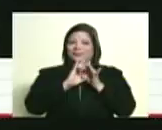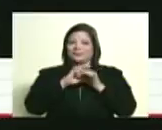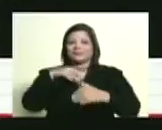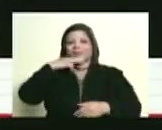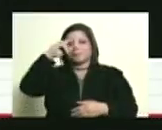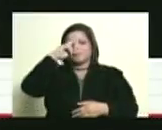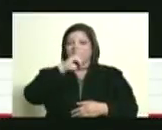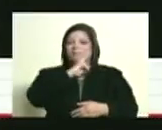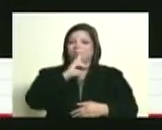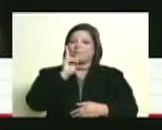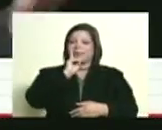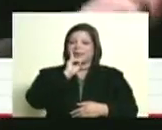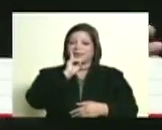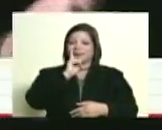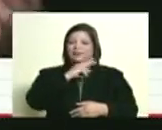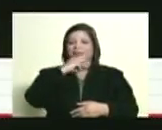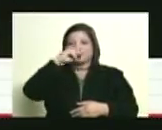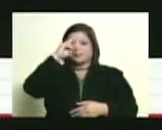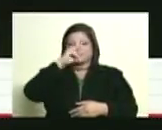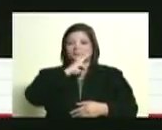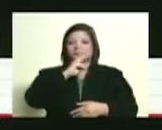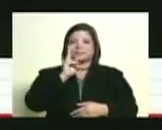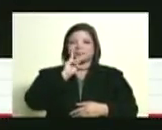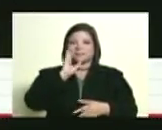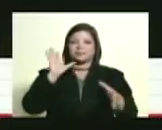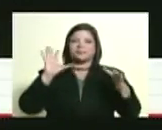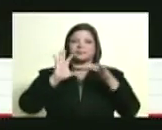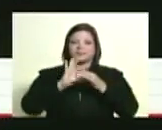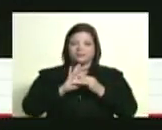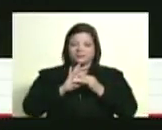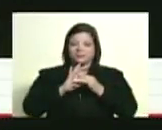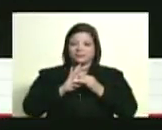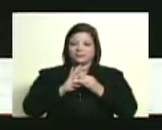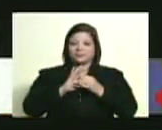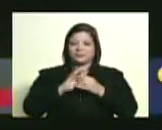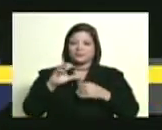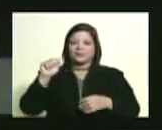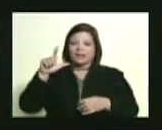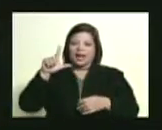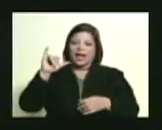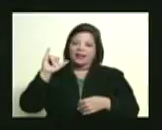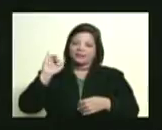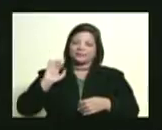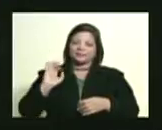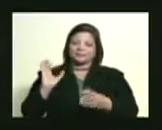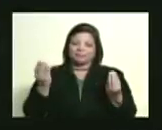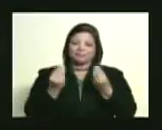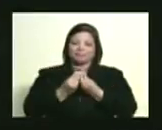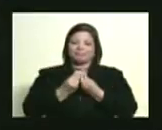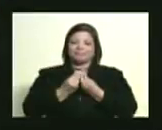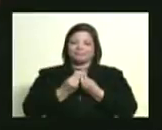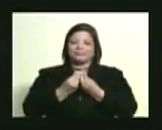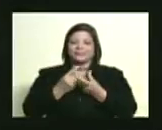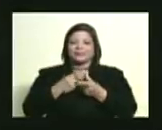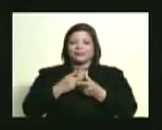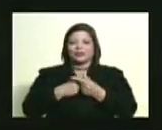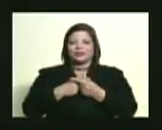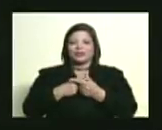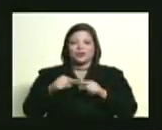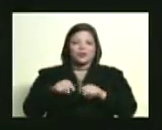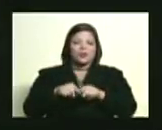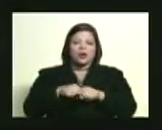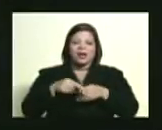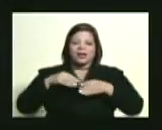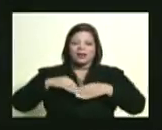padres, porque mi madre y mi padre están emparentadas, digamos, con Alí. Y bueno, es esa vena musical, pues ese